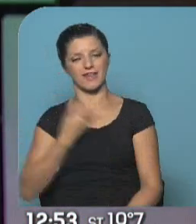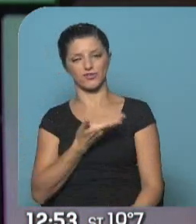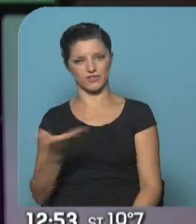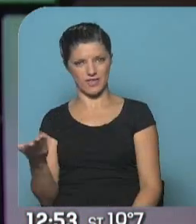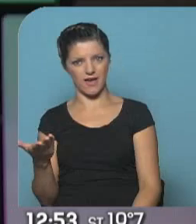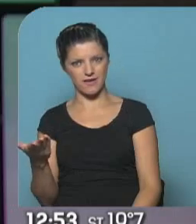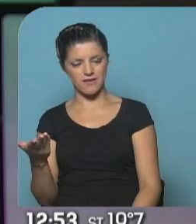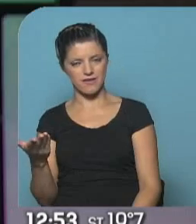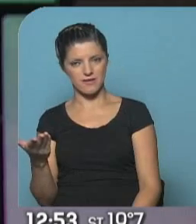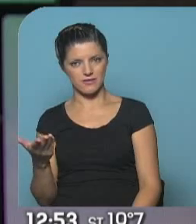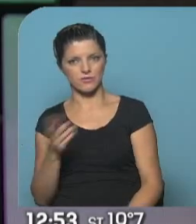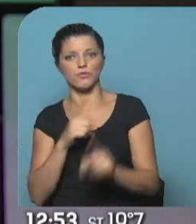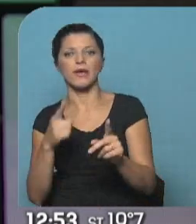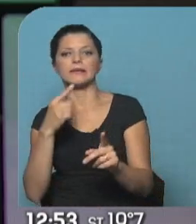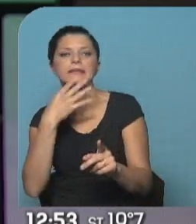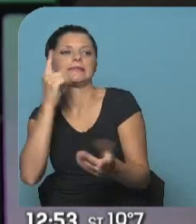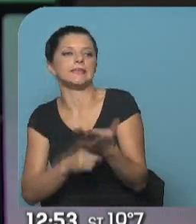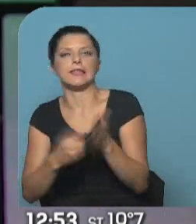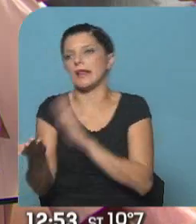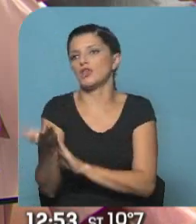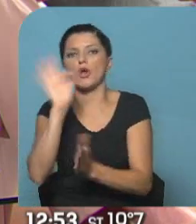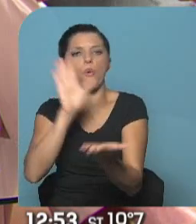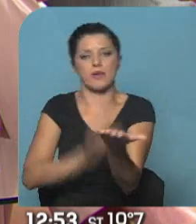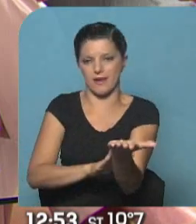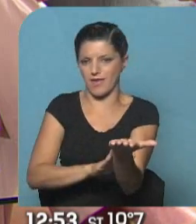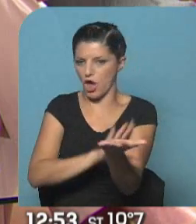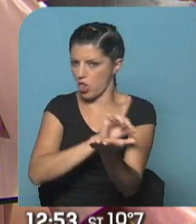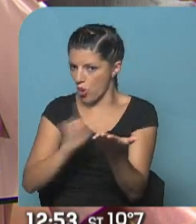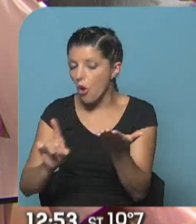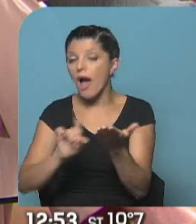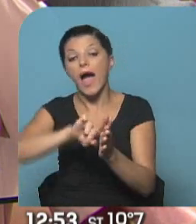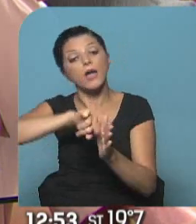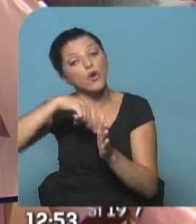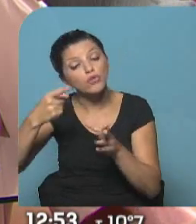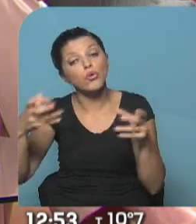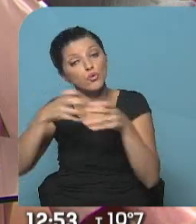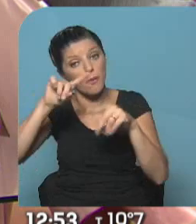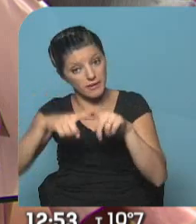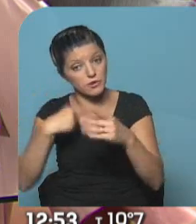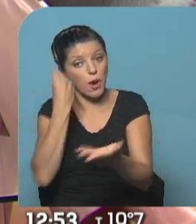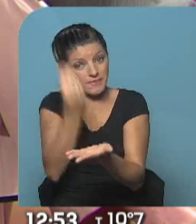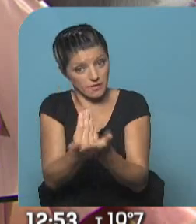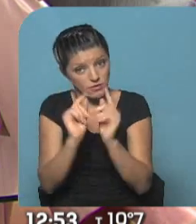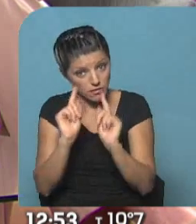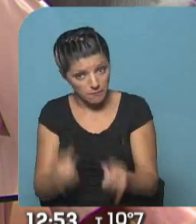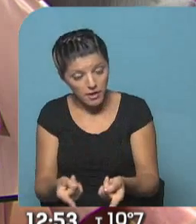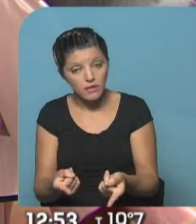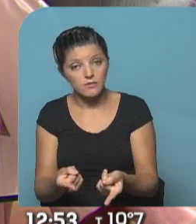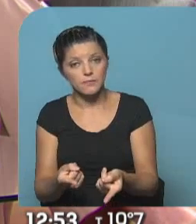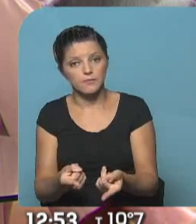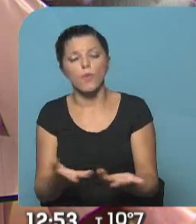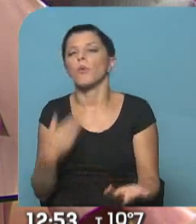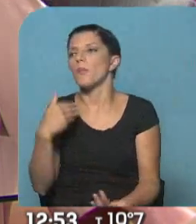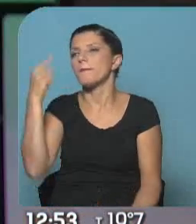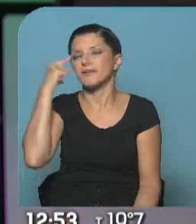no se deciden a partir de un eje izquierda-derecha, muy claro, sino, digamos, hay otras cuestiones que entran en juego. Evidentemente uno podría ubicar las distintas